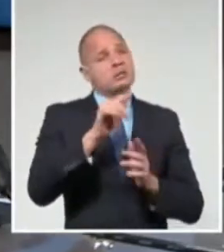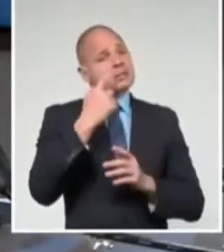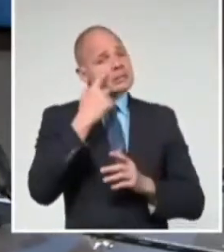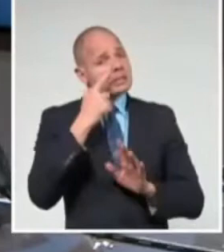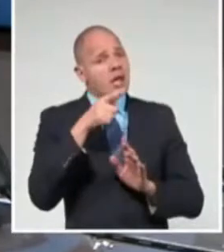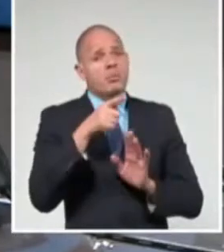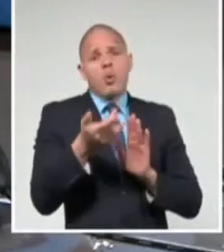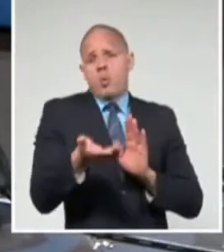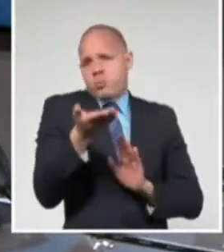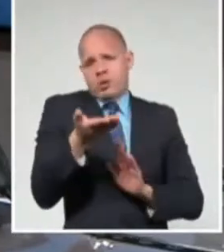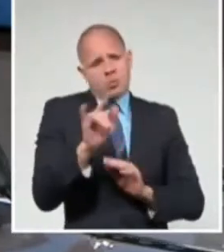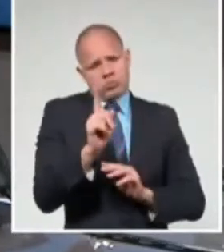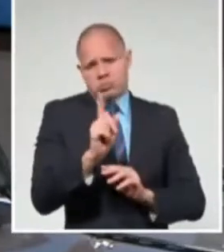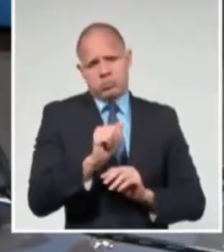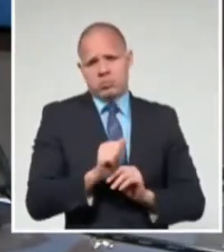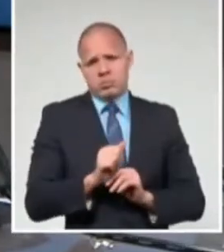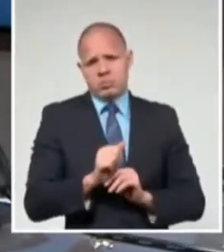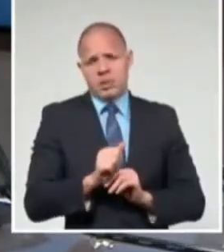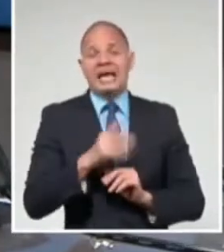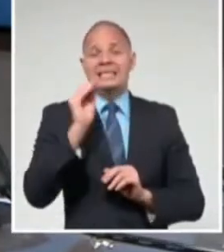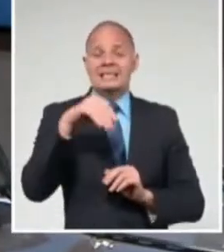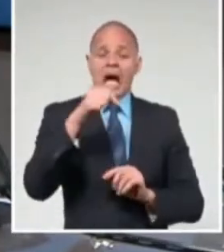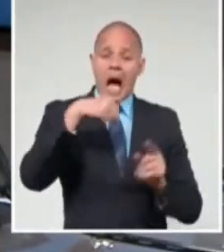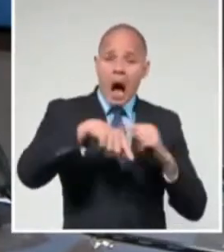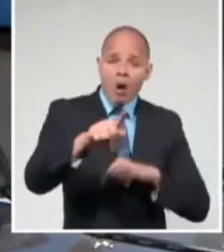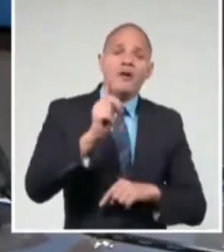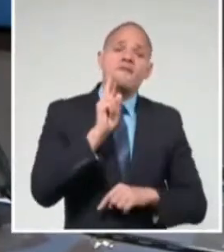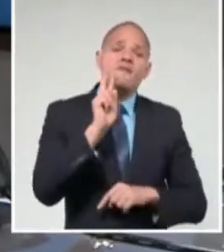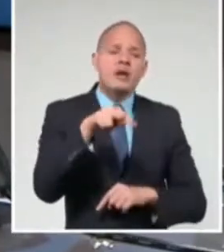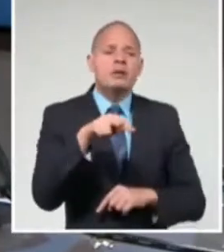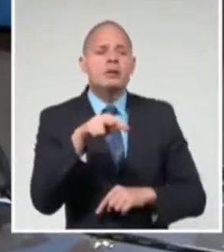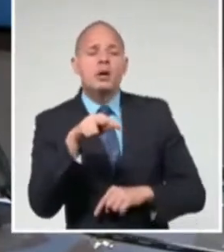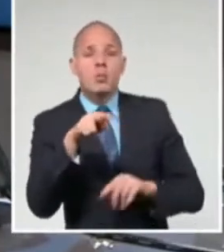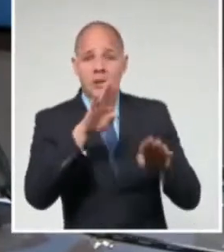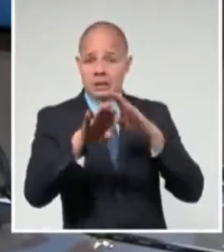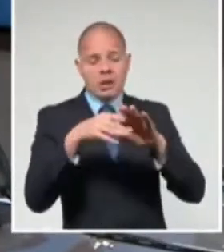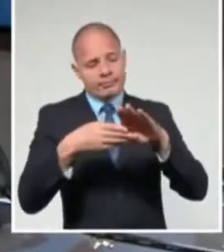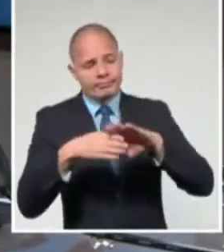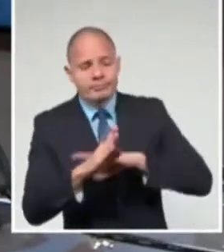subir. Hay precios de productos que están